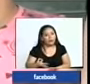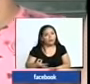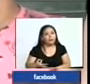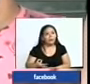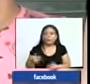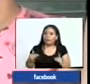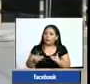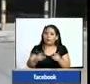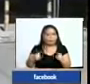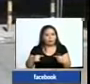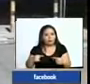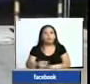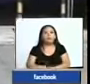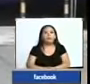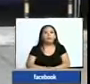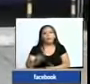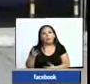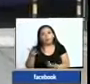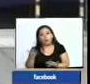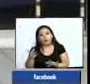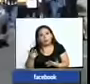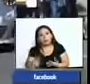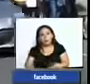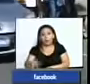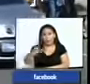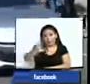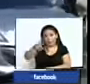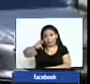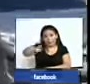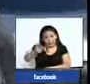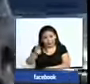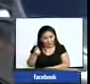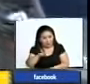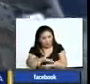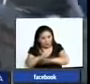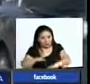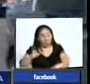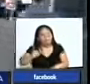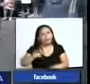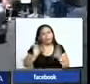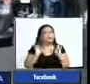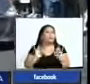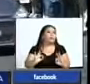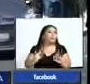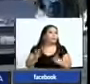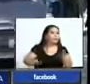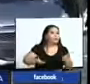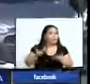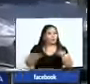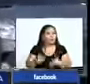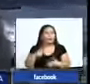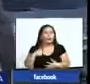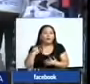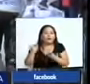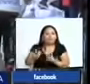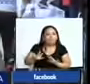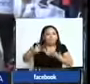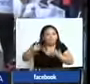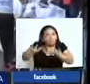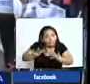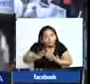estamos igual. Esperan que en los últimos 3 meses del año el panorama sea más favorable. Sus esperanzas